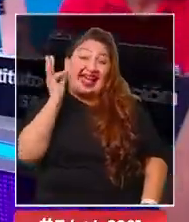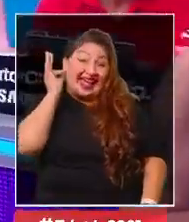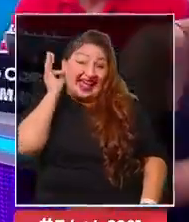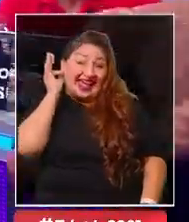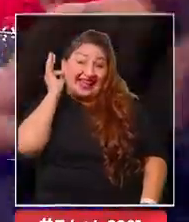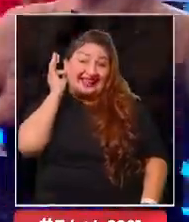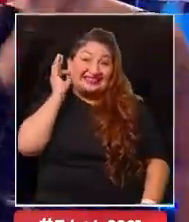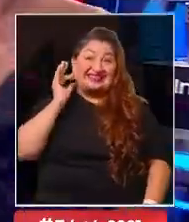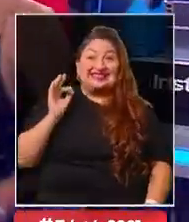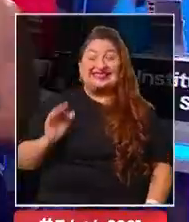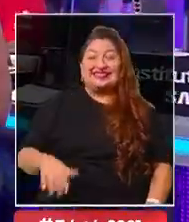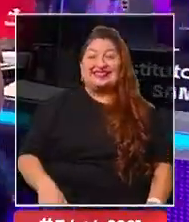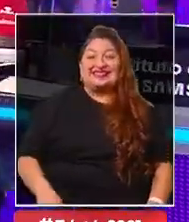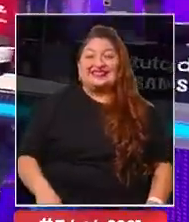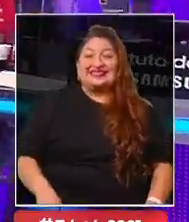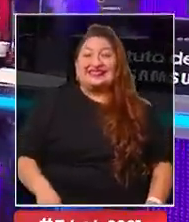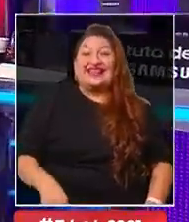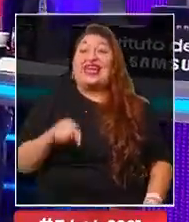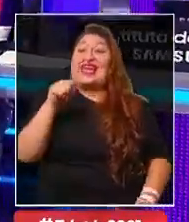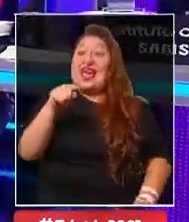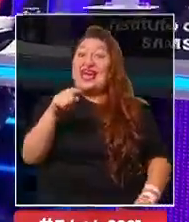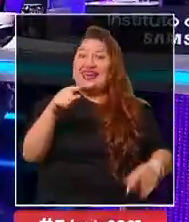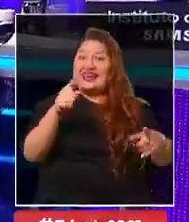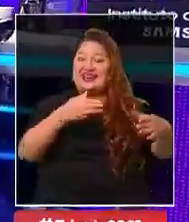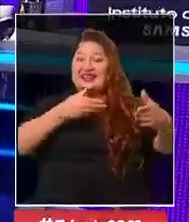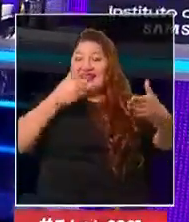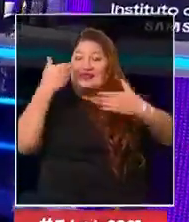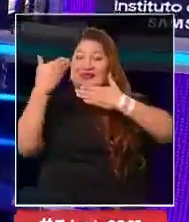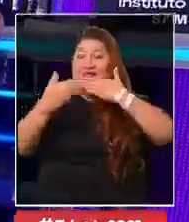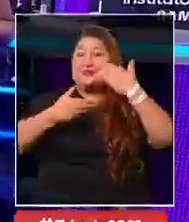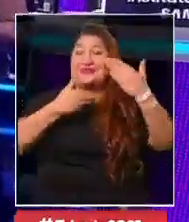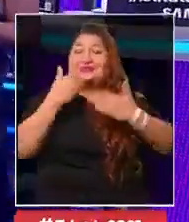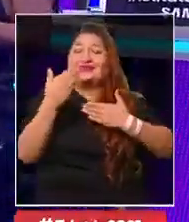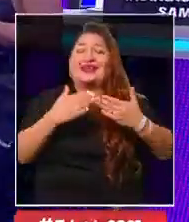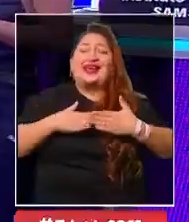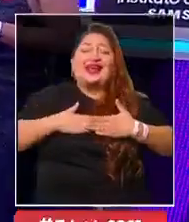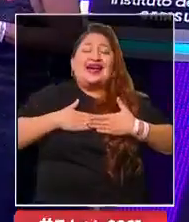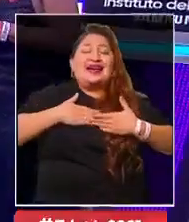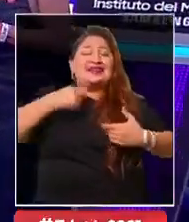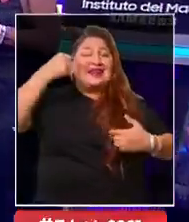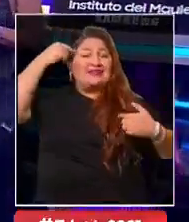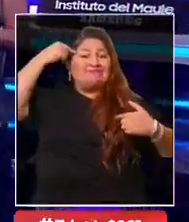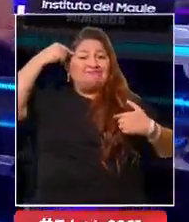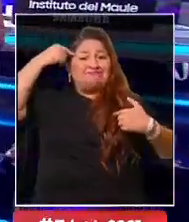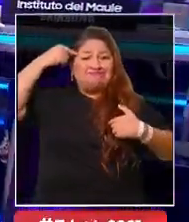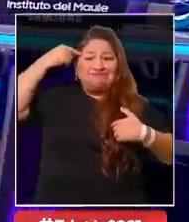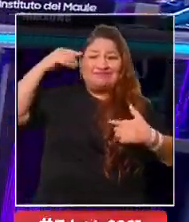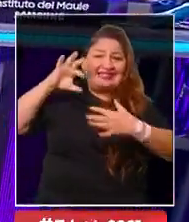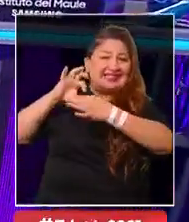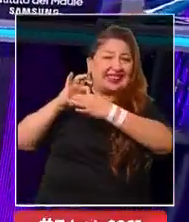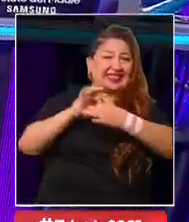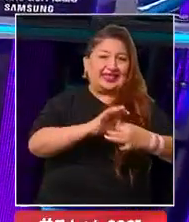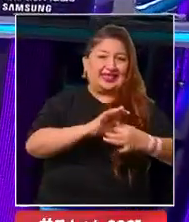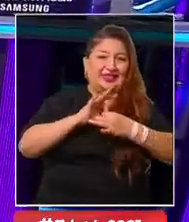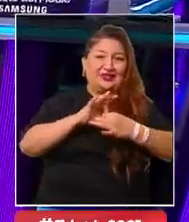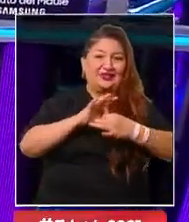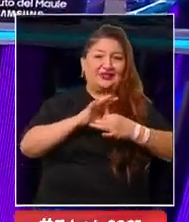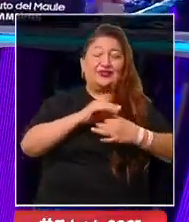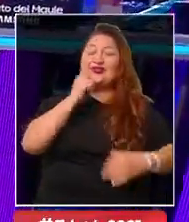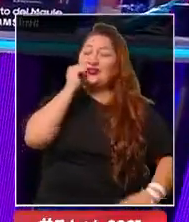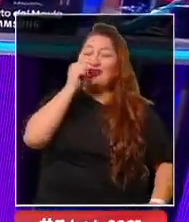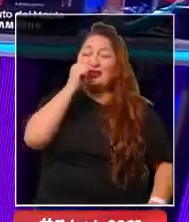está la canción maravillosa, el himno Hacer Sentido. Todos los días, Teletón 2021. Aquí